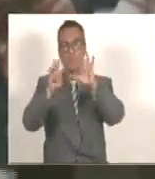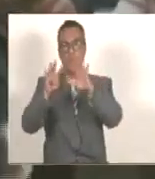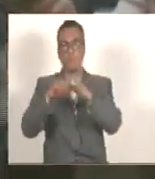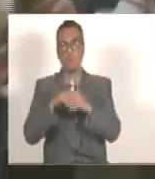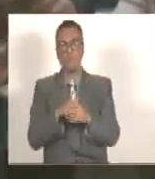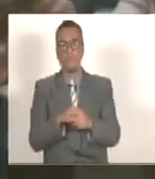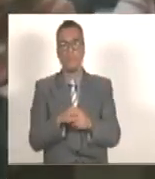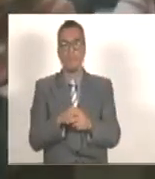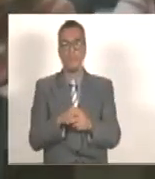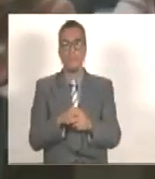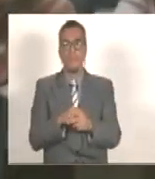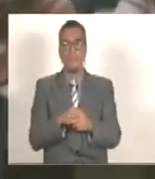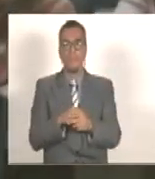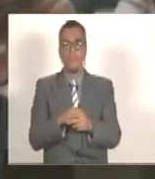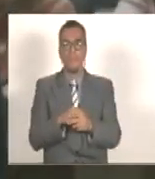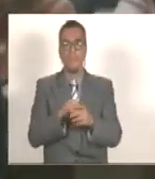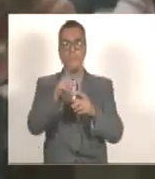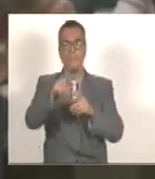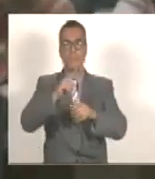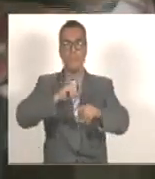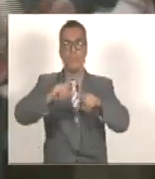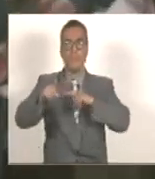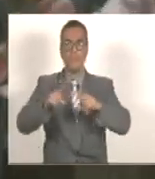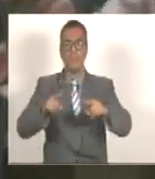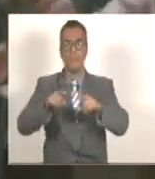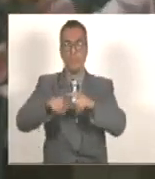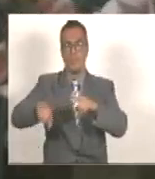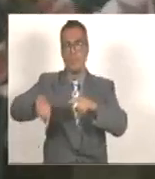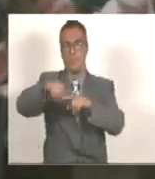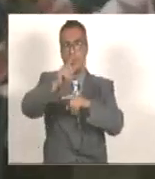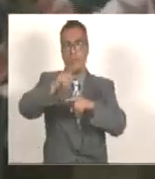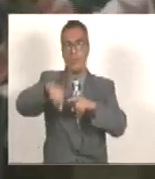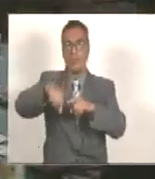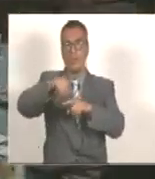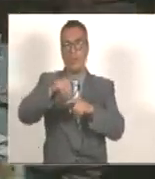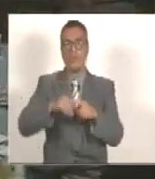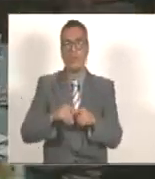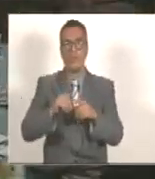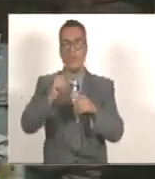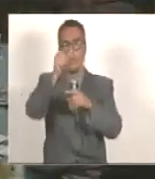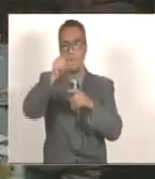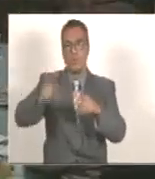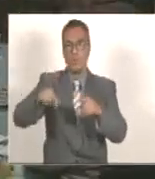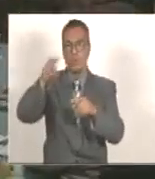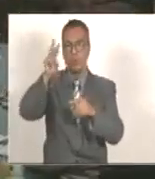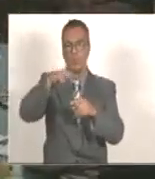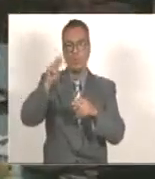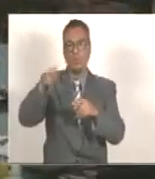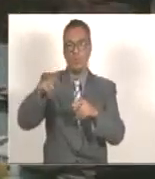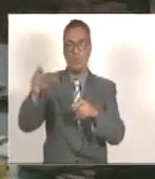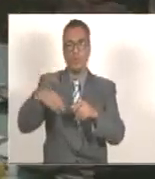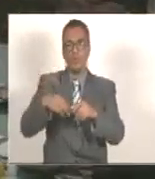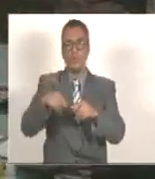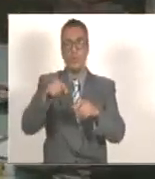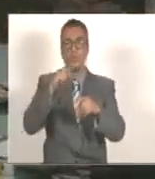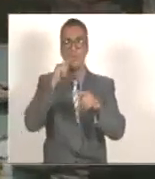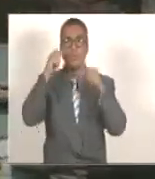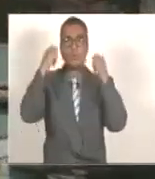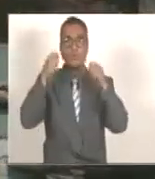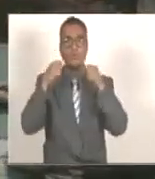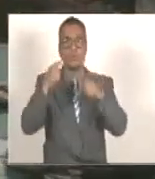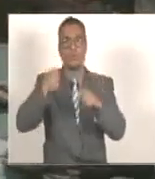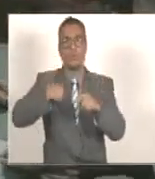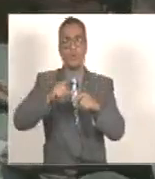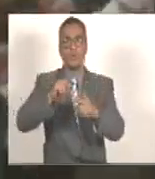1899, el que en la demanda unilateral Guyana casualmente reclama que le